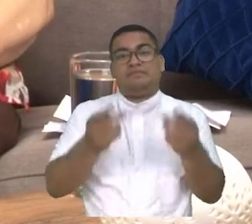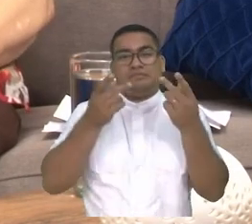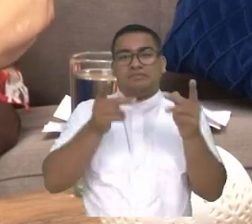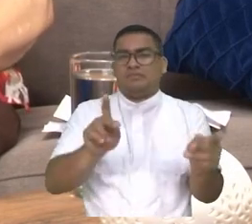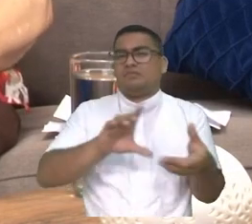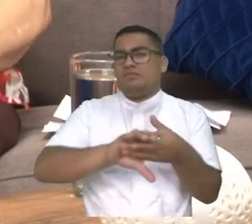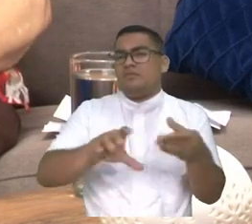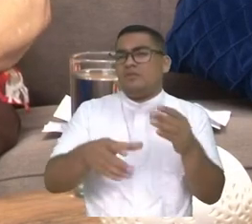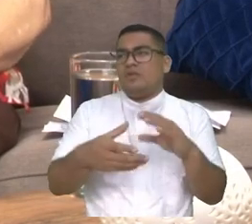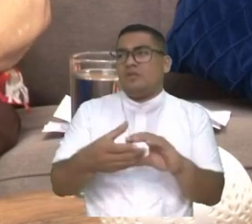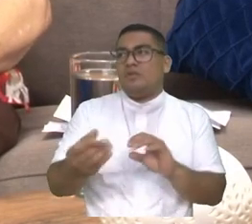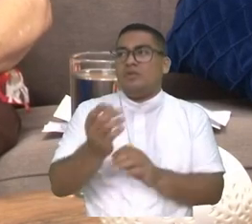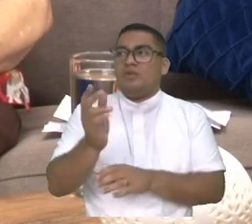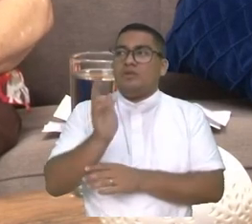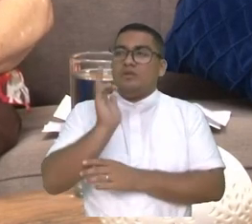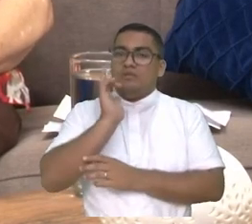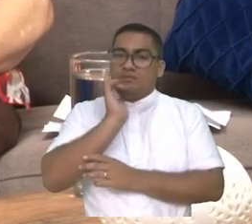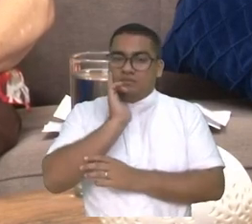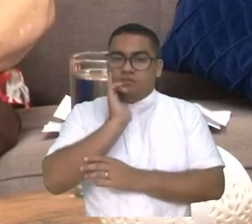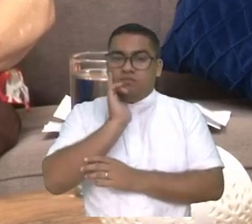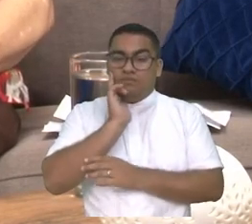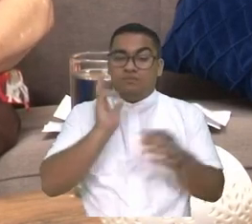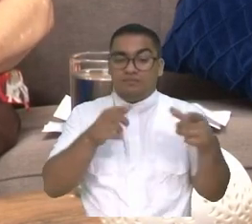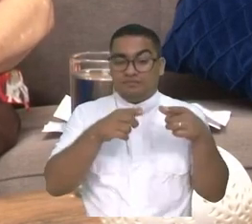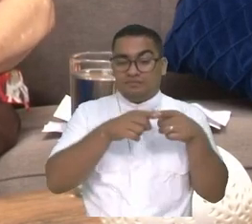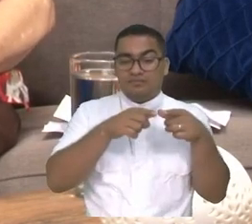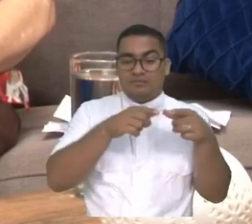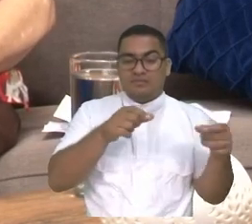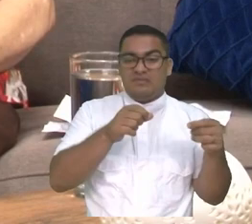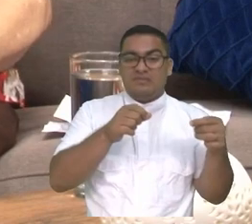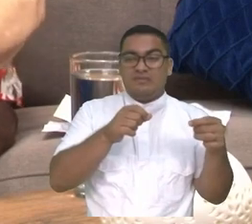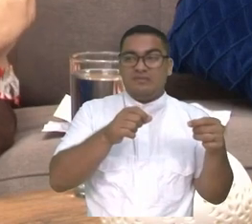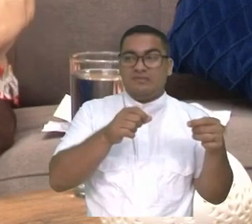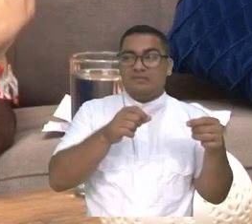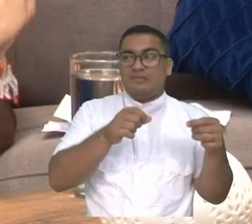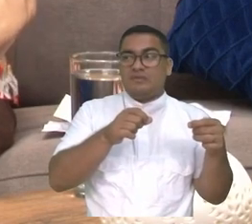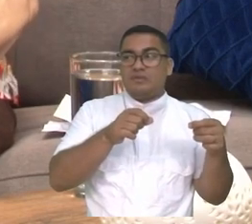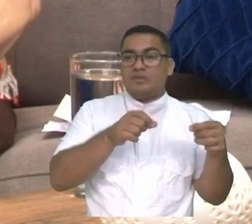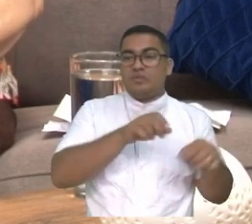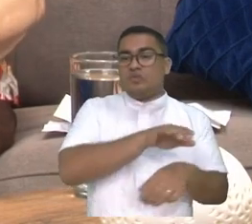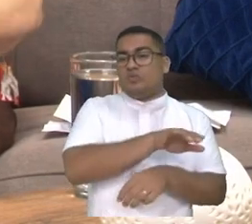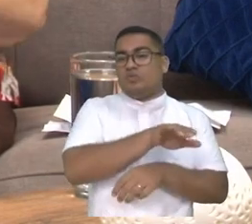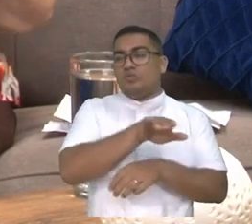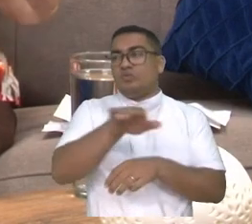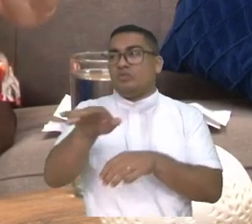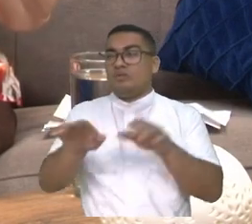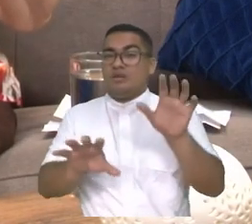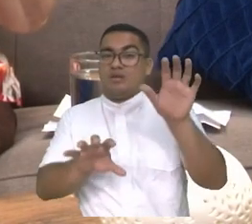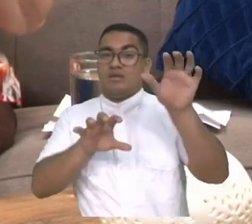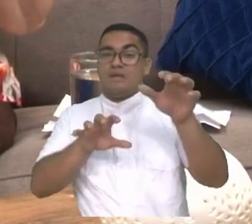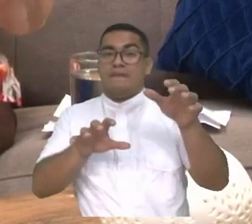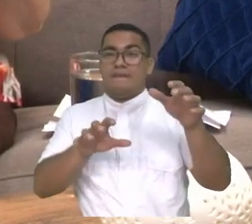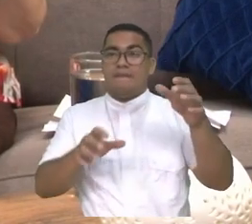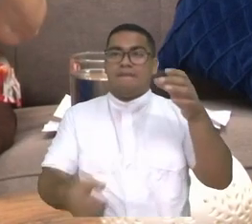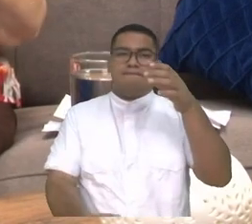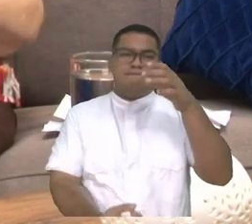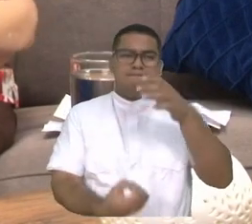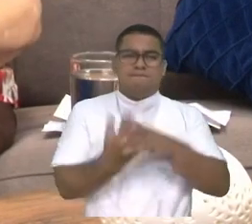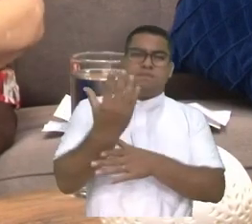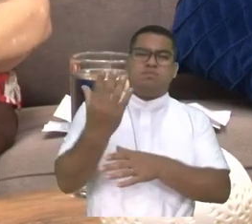significativa. Cuando Rubén salió de Managua para ir a León, el Momotombo rugió,